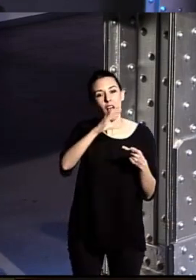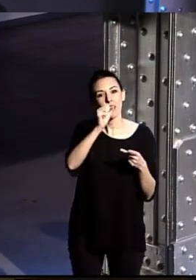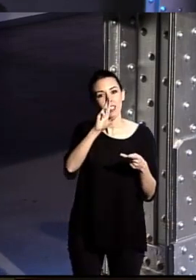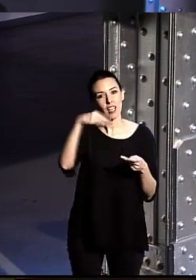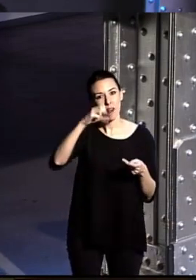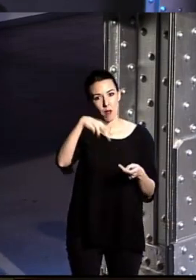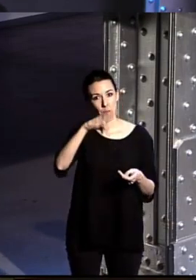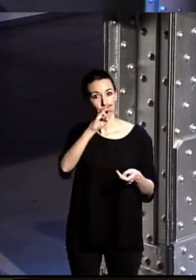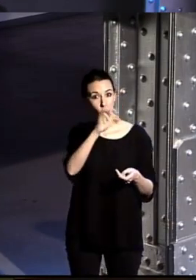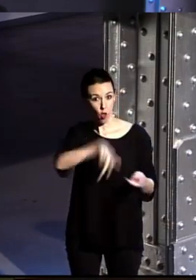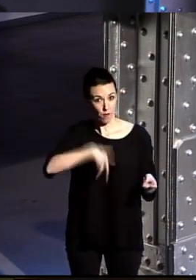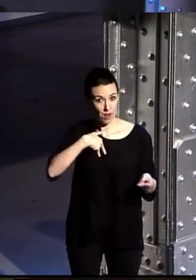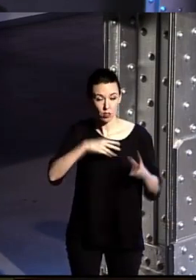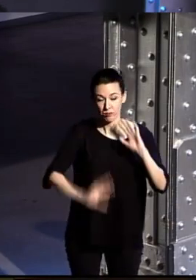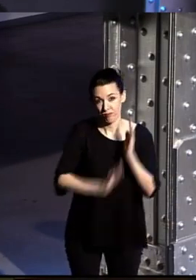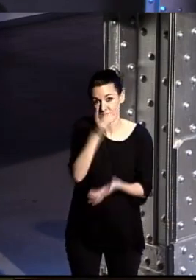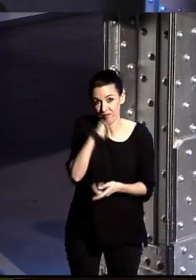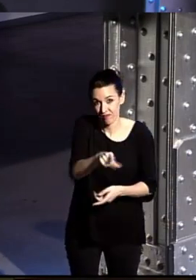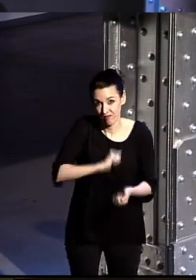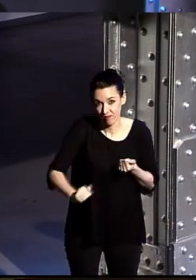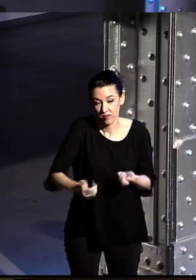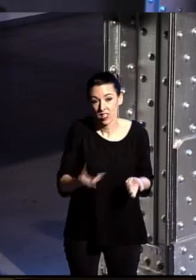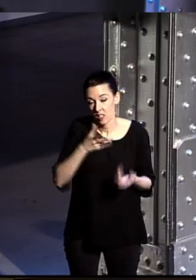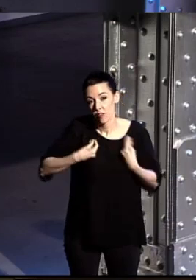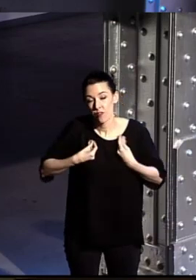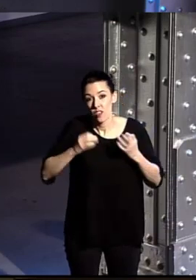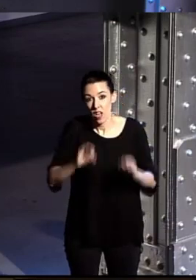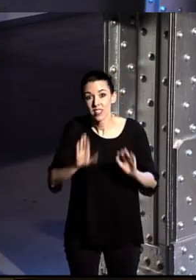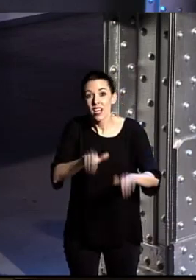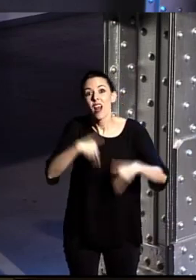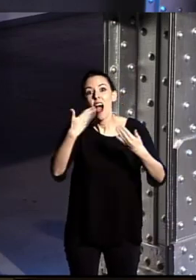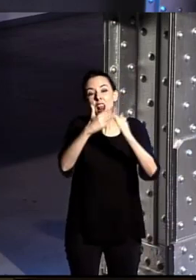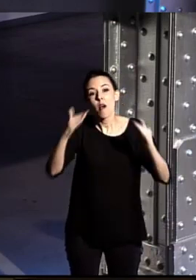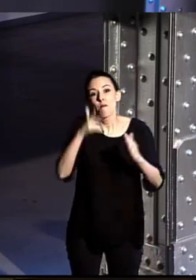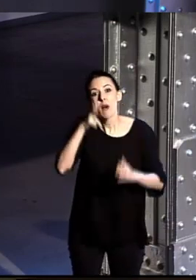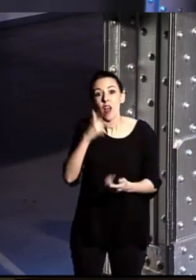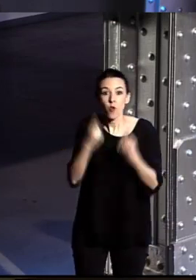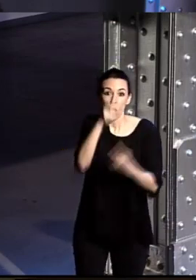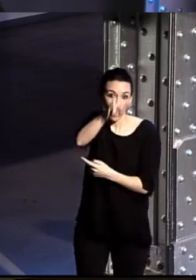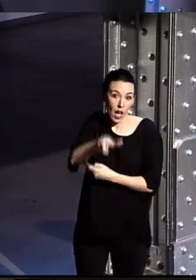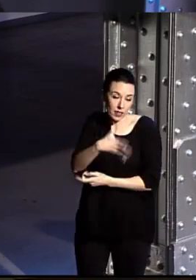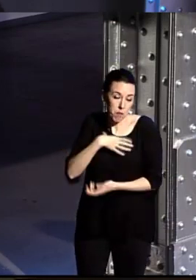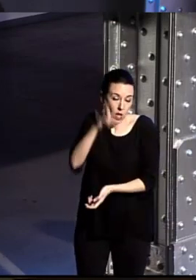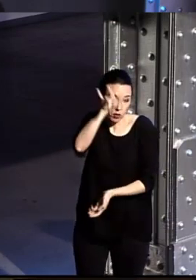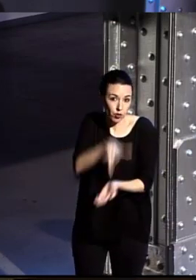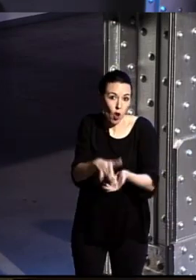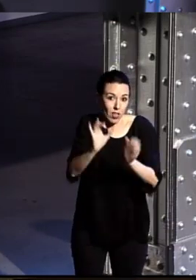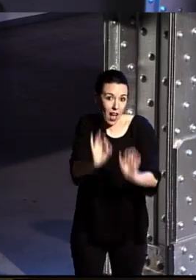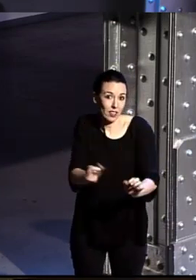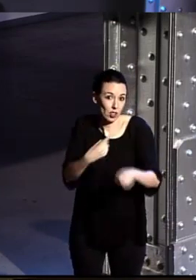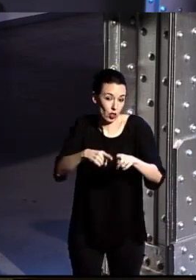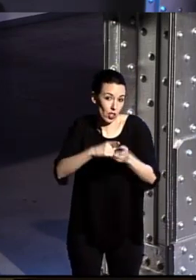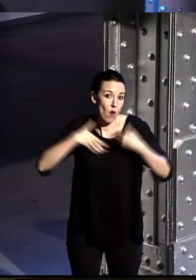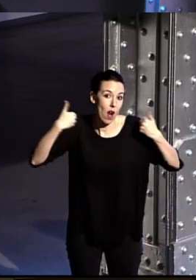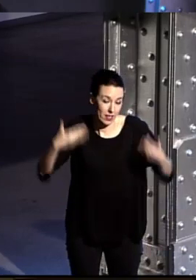quemó, ¿no? Que fan con quemar, por favor. Sí, bueno, así es la vida. Cuando le regalas los palacios a determinada gente, pues puede pasar